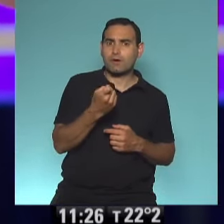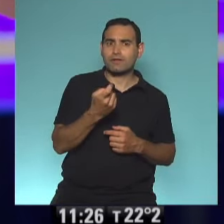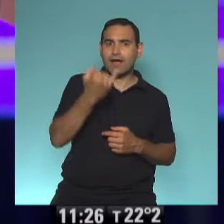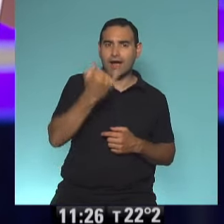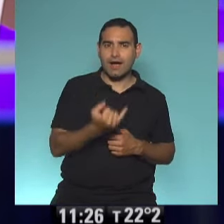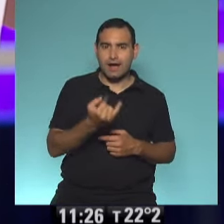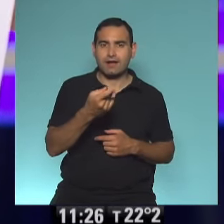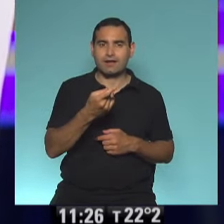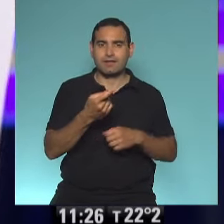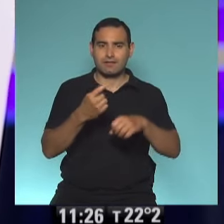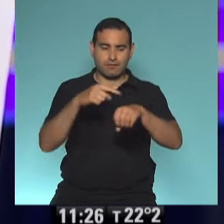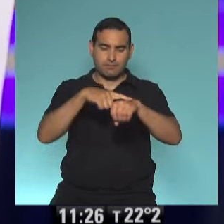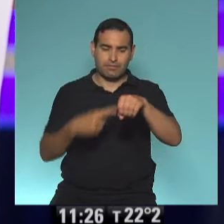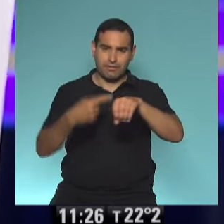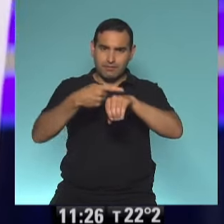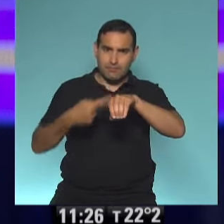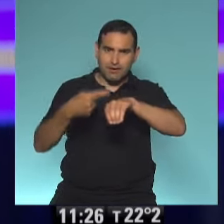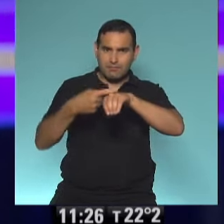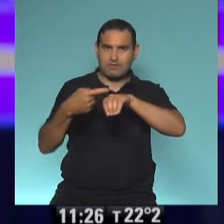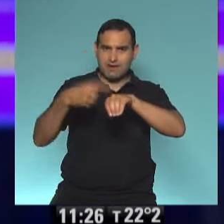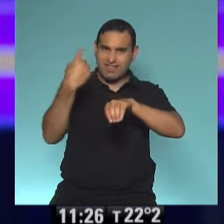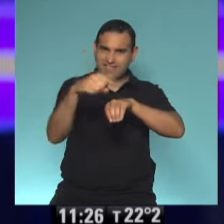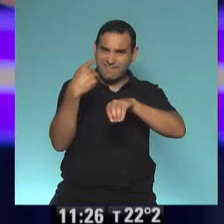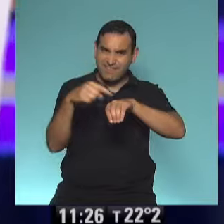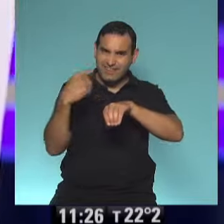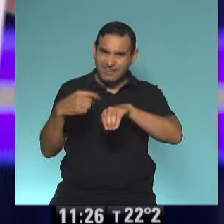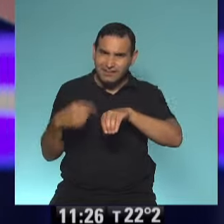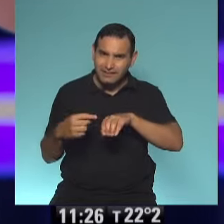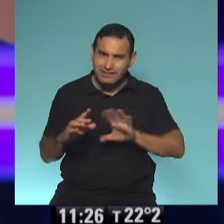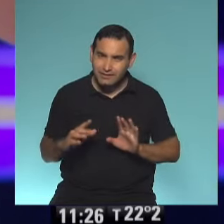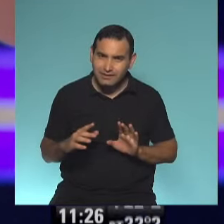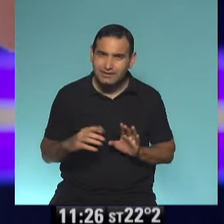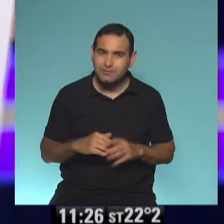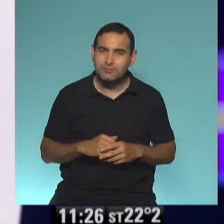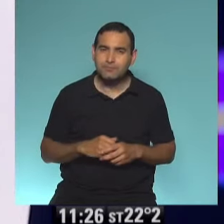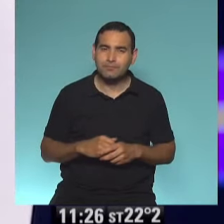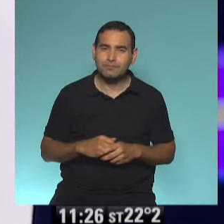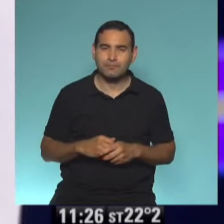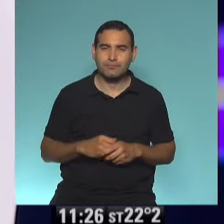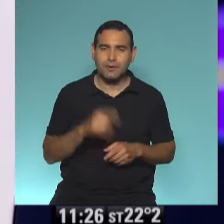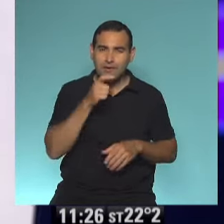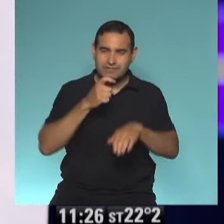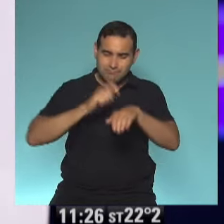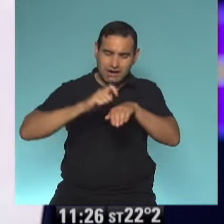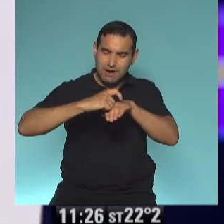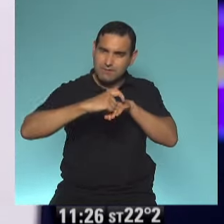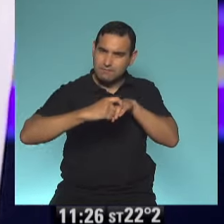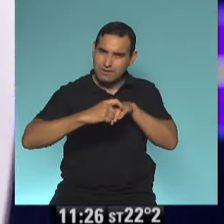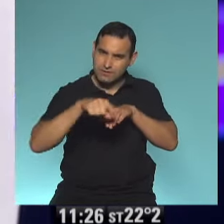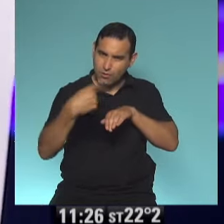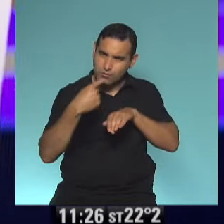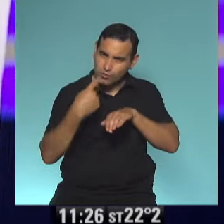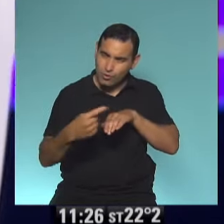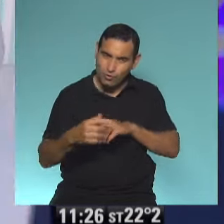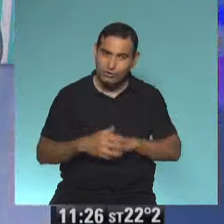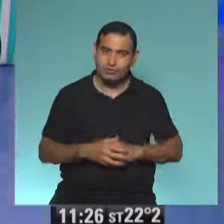unas líneas de colores distintas y tiene una textura, ¿no? Como unas rayitas, como unas manchitas de otro color también. Mira,